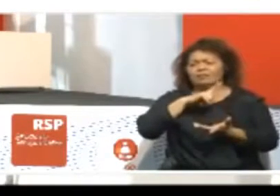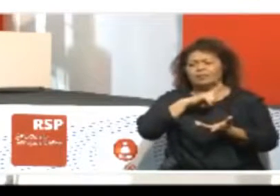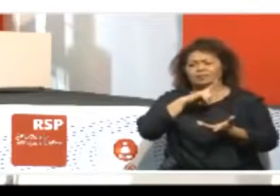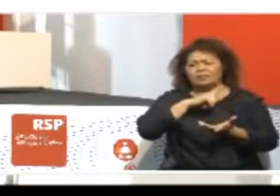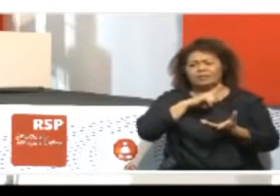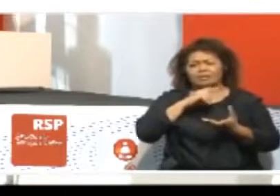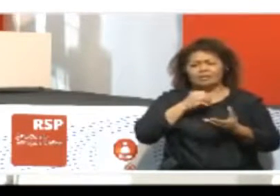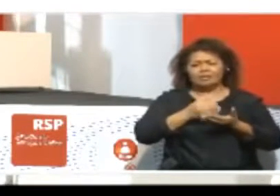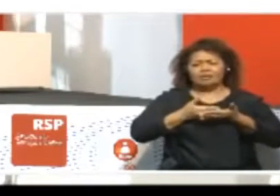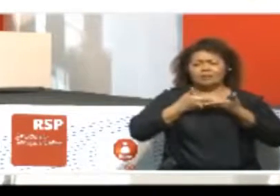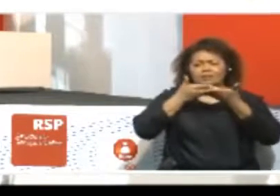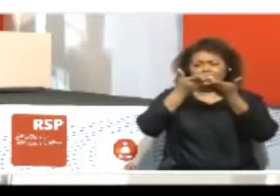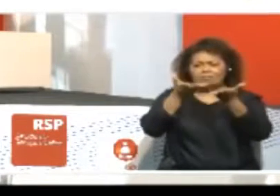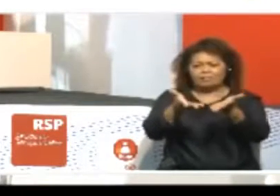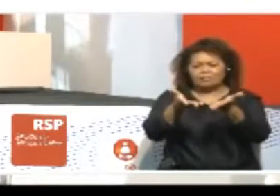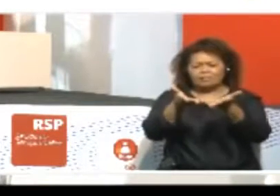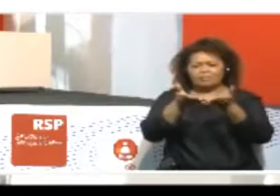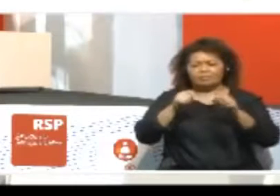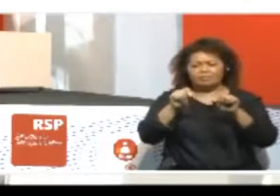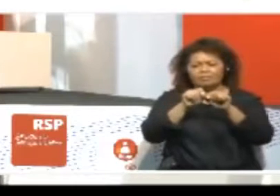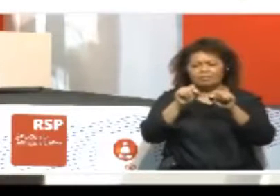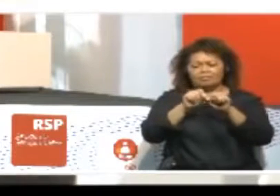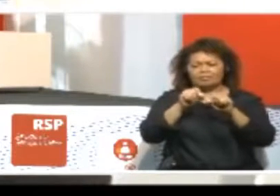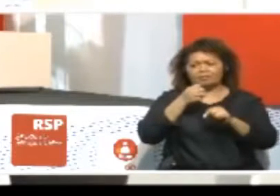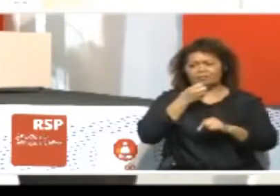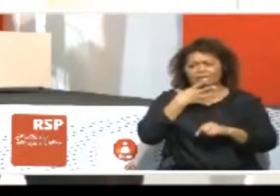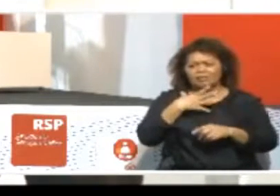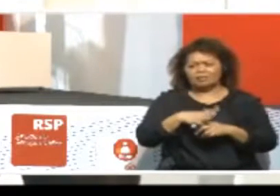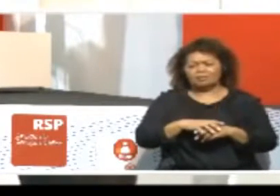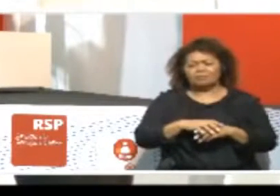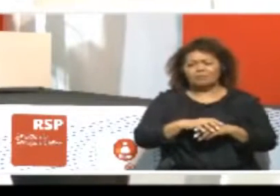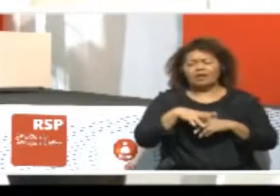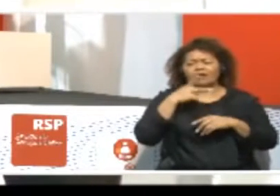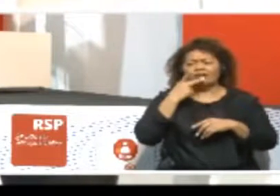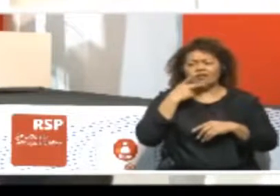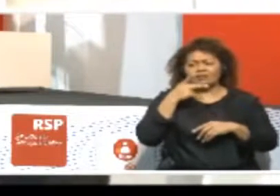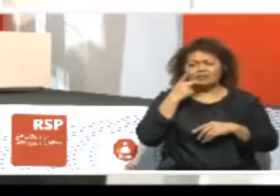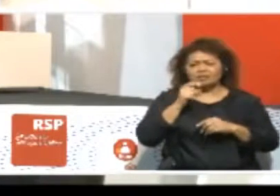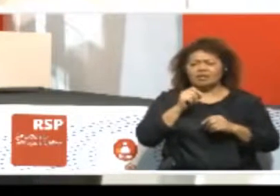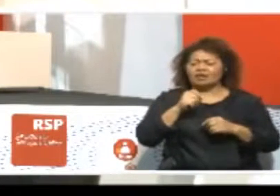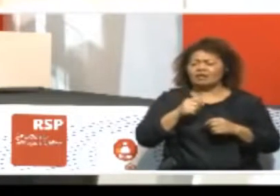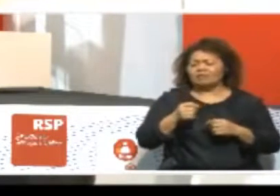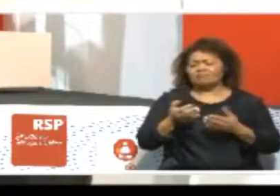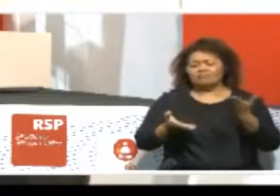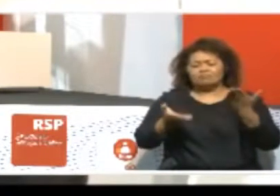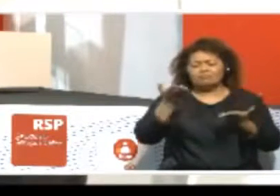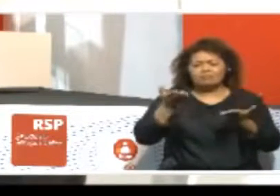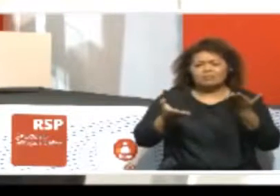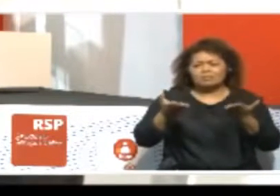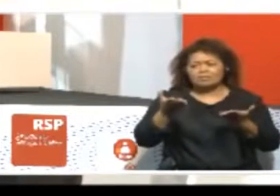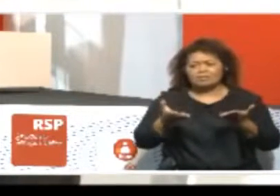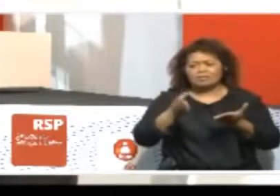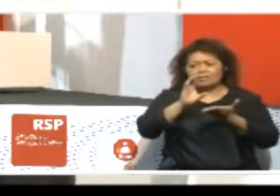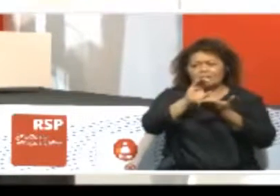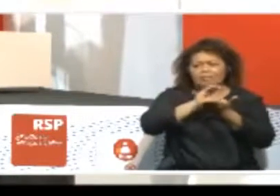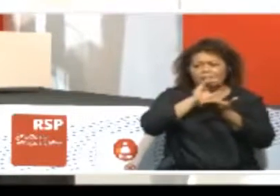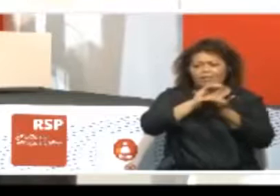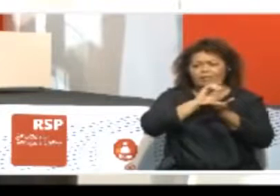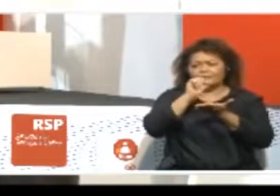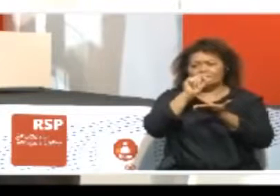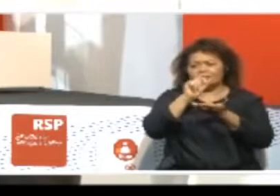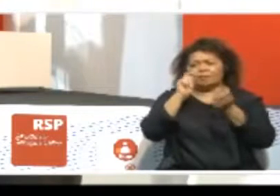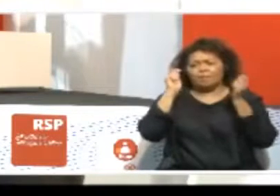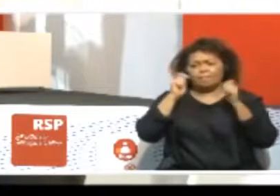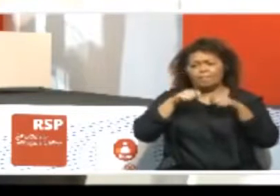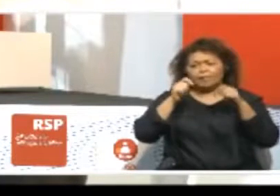cierta parte del dinero se le puede delegar a esta asociación regional para hacer mejor uso de ese dinero.